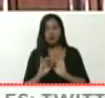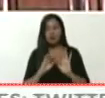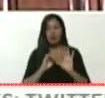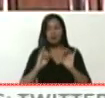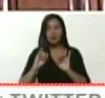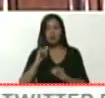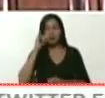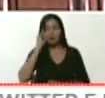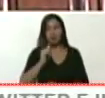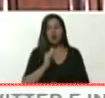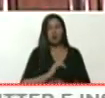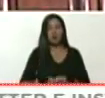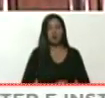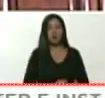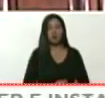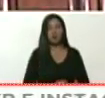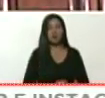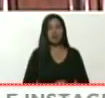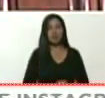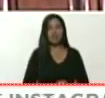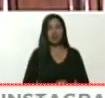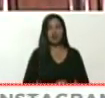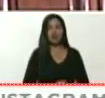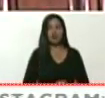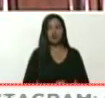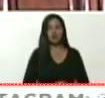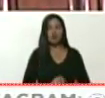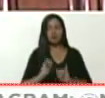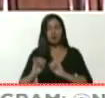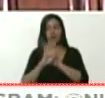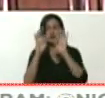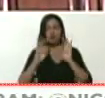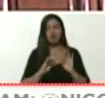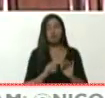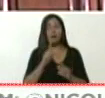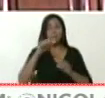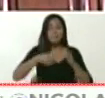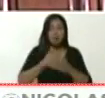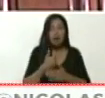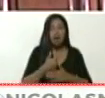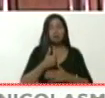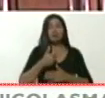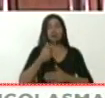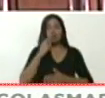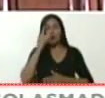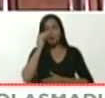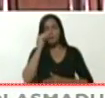del Yaracuy, del occidente del país, Julio León Heredia.